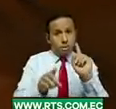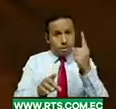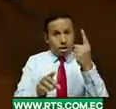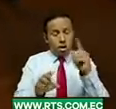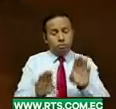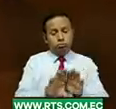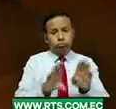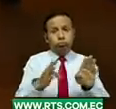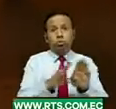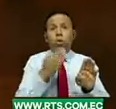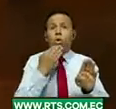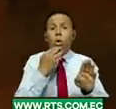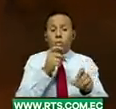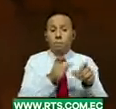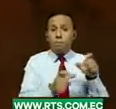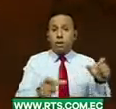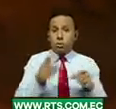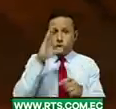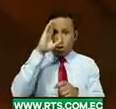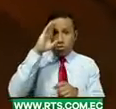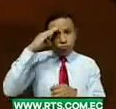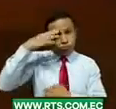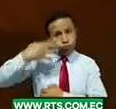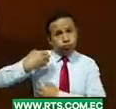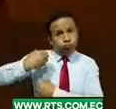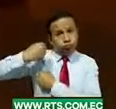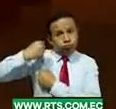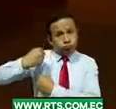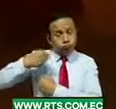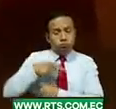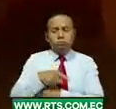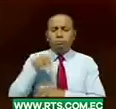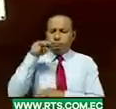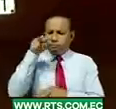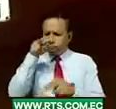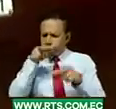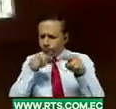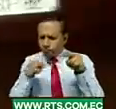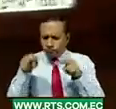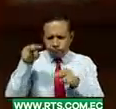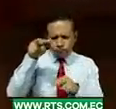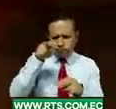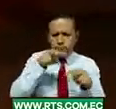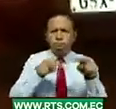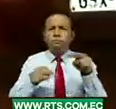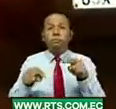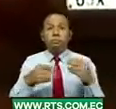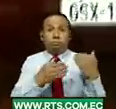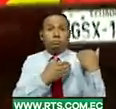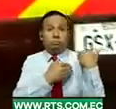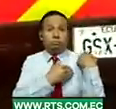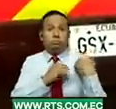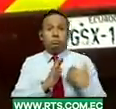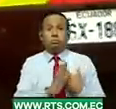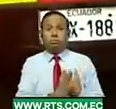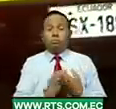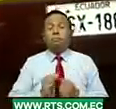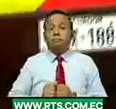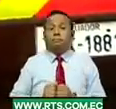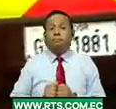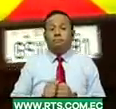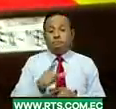penitenciario, son verificados por personal de las Fuerzas Armadas que están asignados a este lugar para que